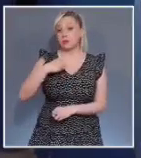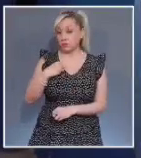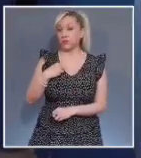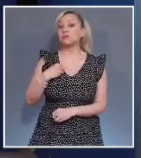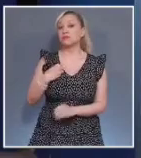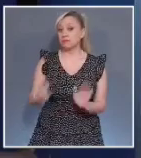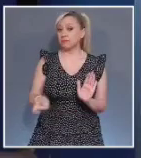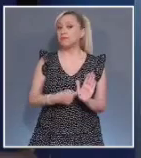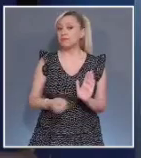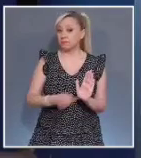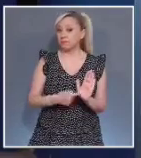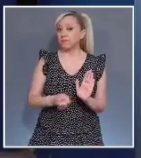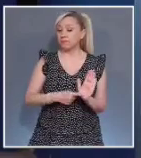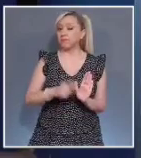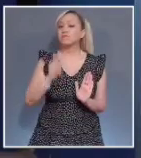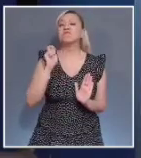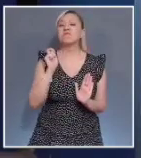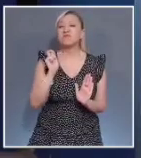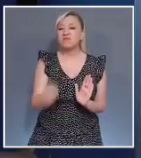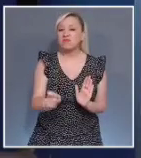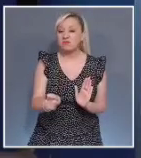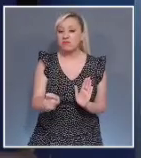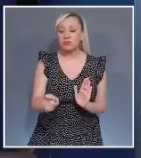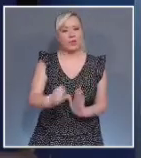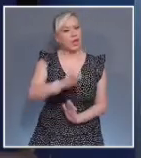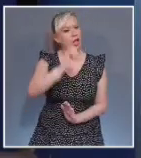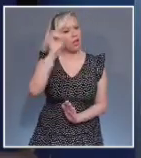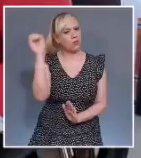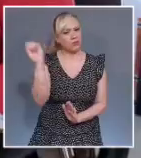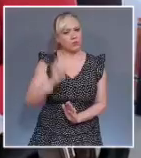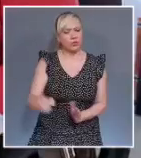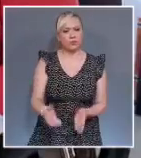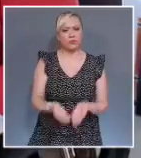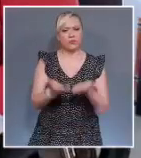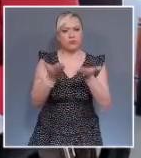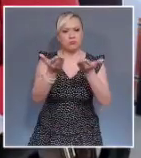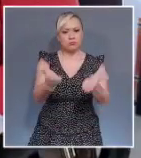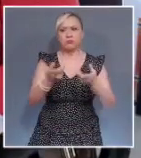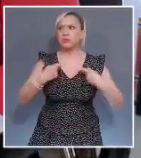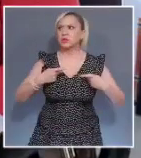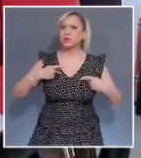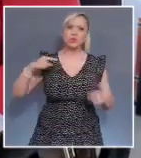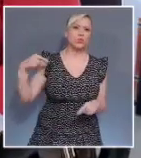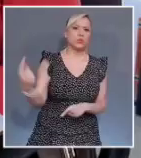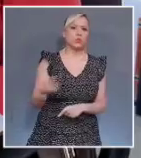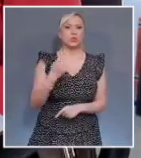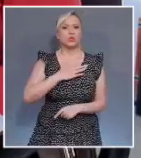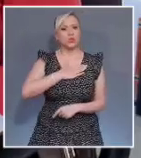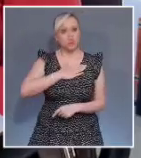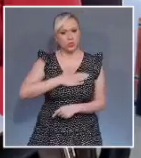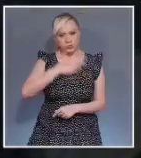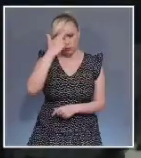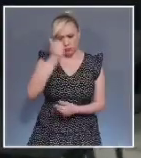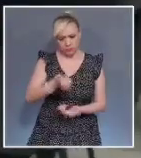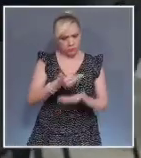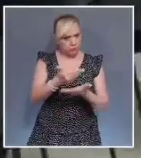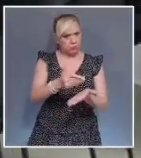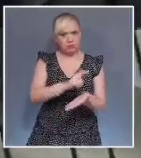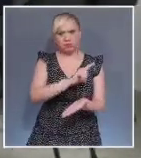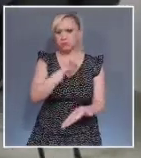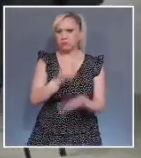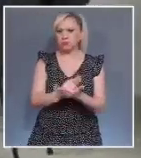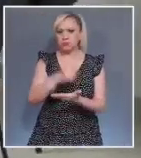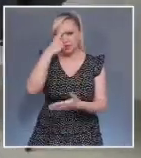derecho en un instrumento de justicia social. En la implementación del nuevo sistema de justicia laboral, los